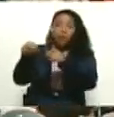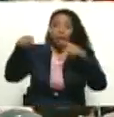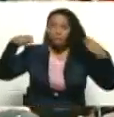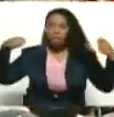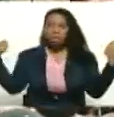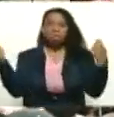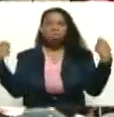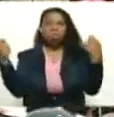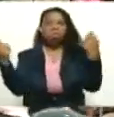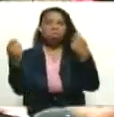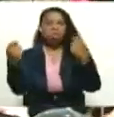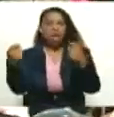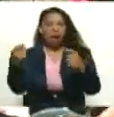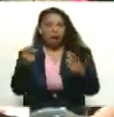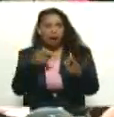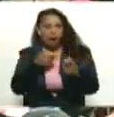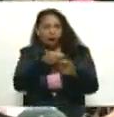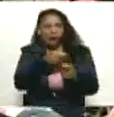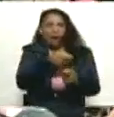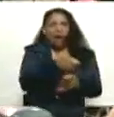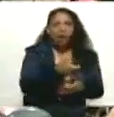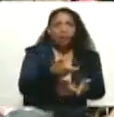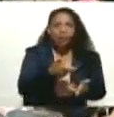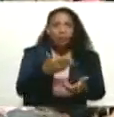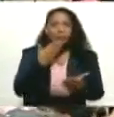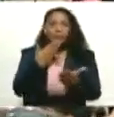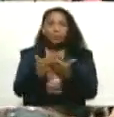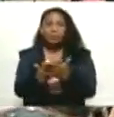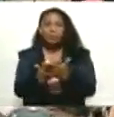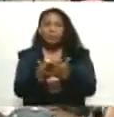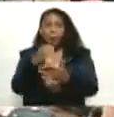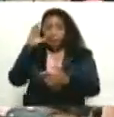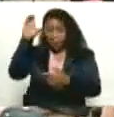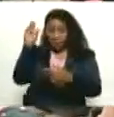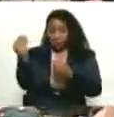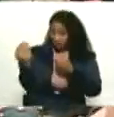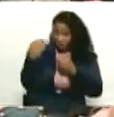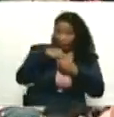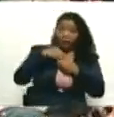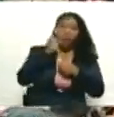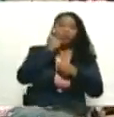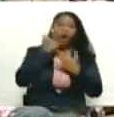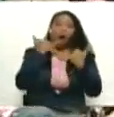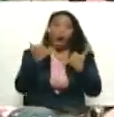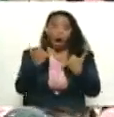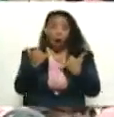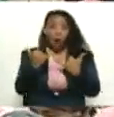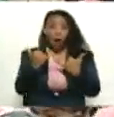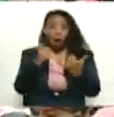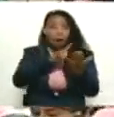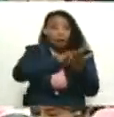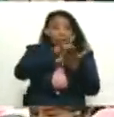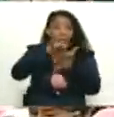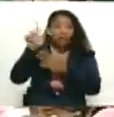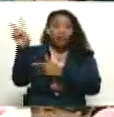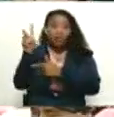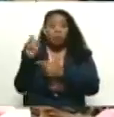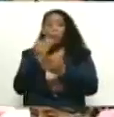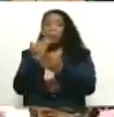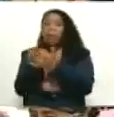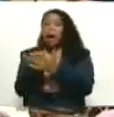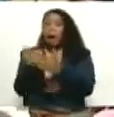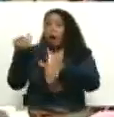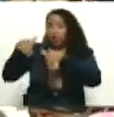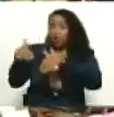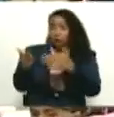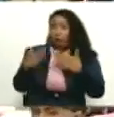promovieron amenazas, que pidieron que el país fuese invadido y ahora andan recorriendo el país, ahora pidiéndole el voto a